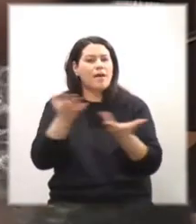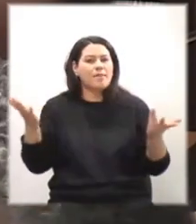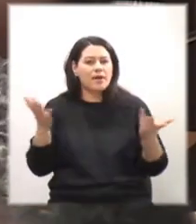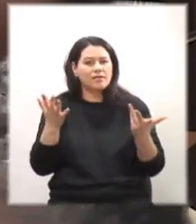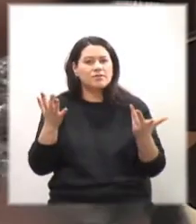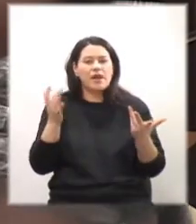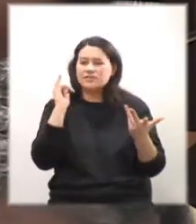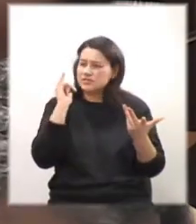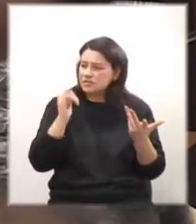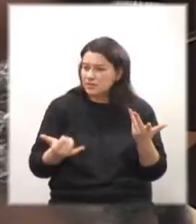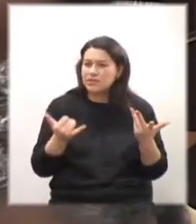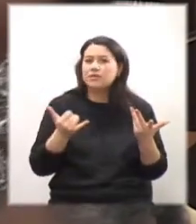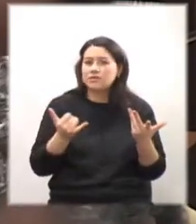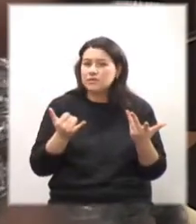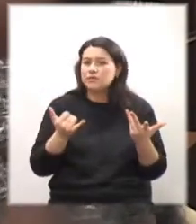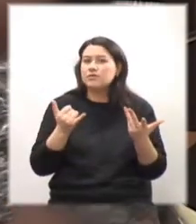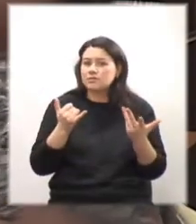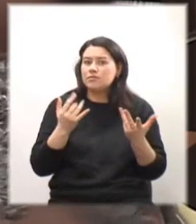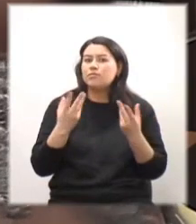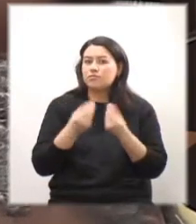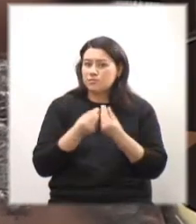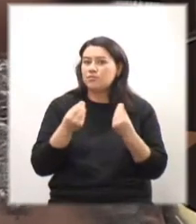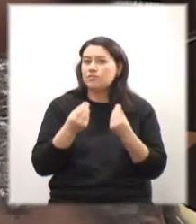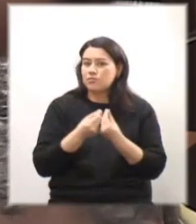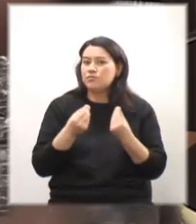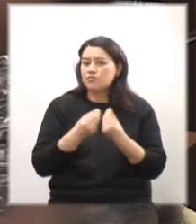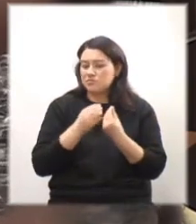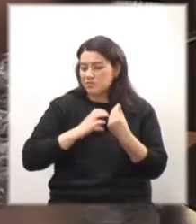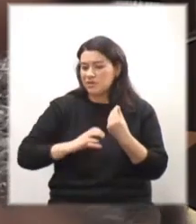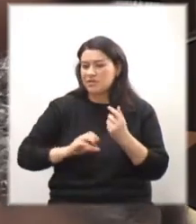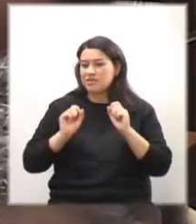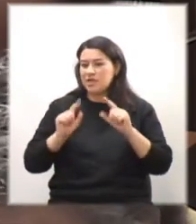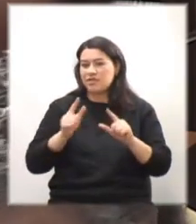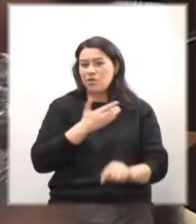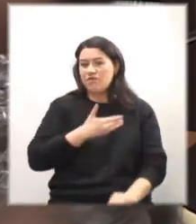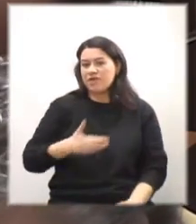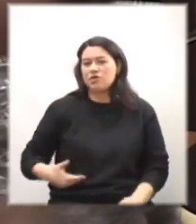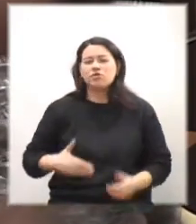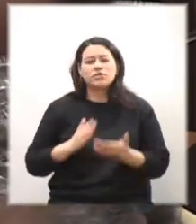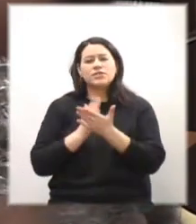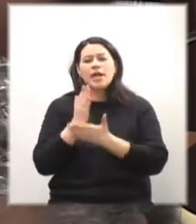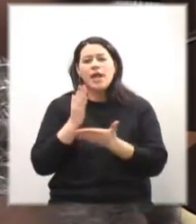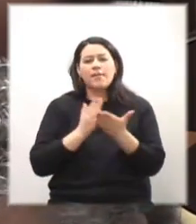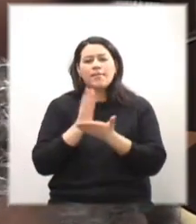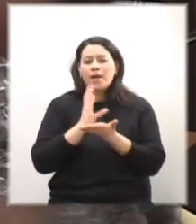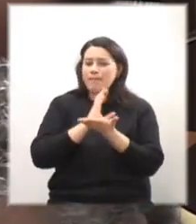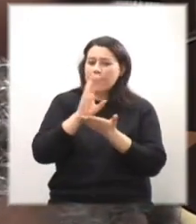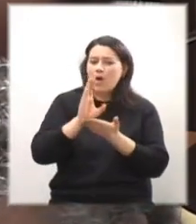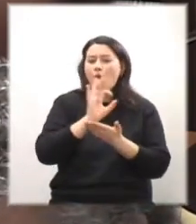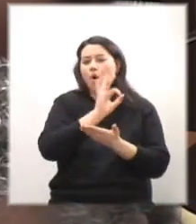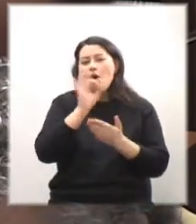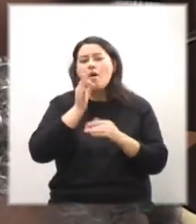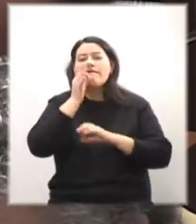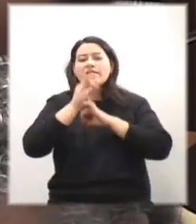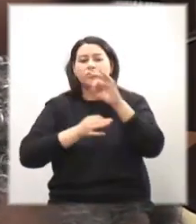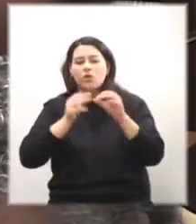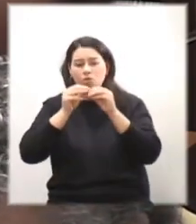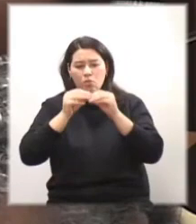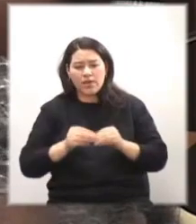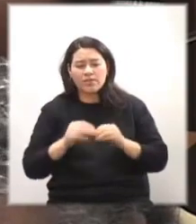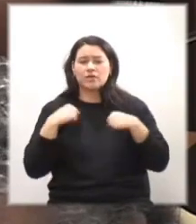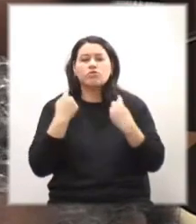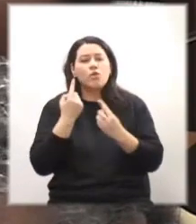transparencia sí es una constante de este gobierno. En cada instancia de presupuesto y de rendición de cuentas